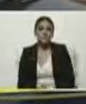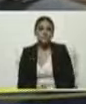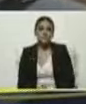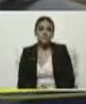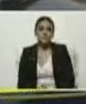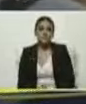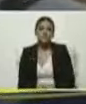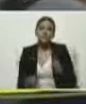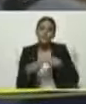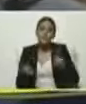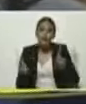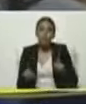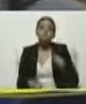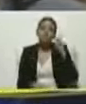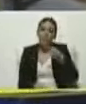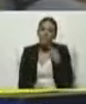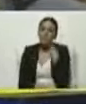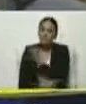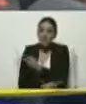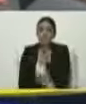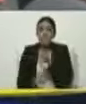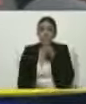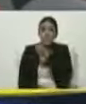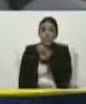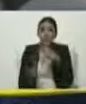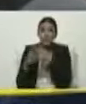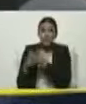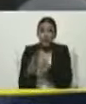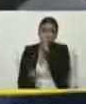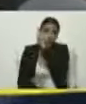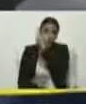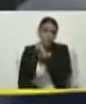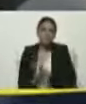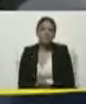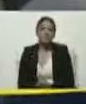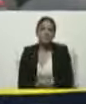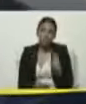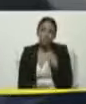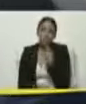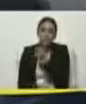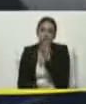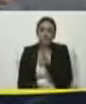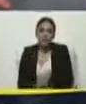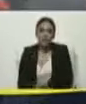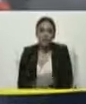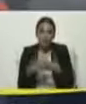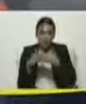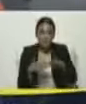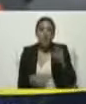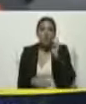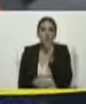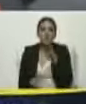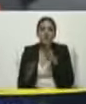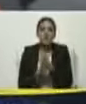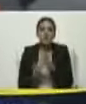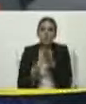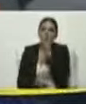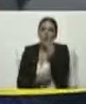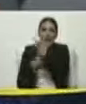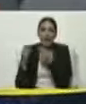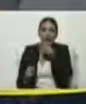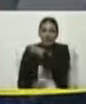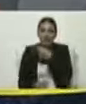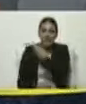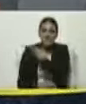Pero también le dije, periodista gringo, muy famoso allá. Está por salir la entrevista. Le dije,